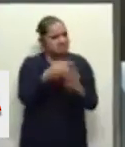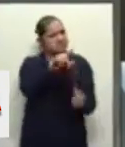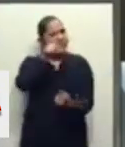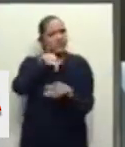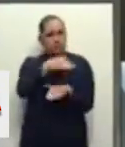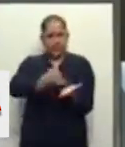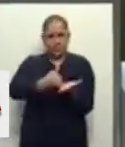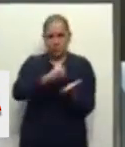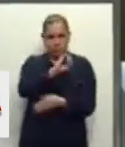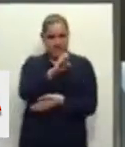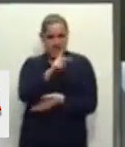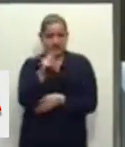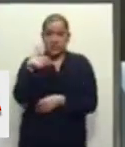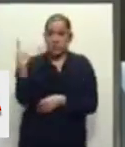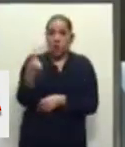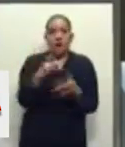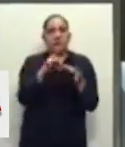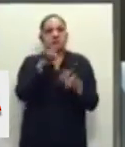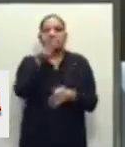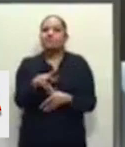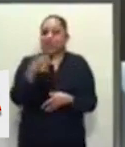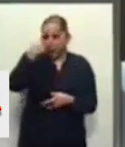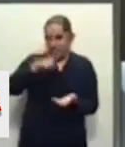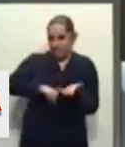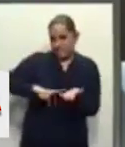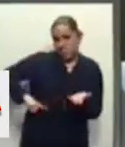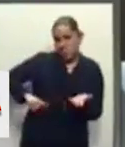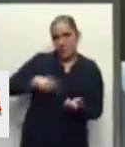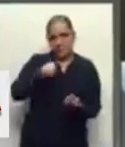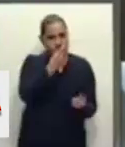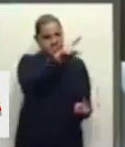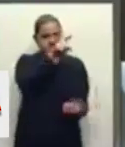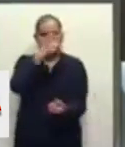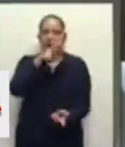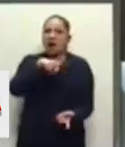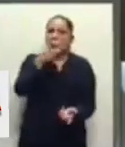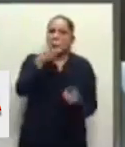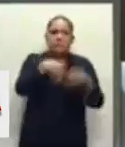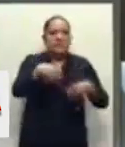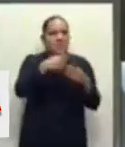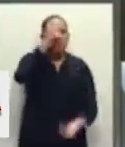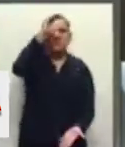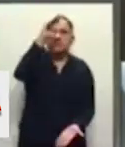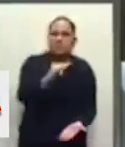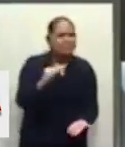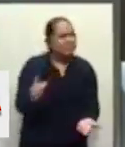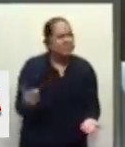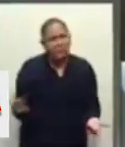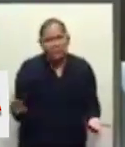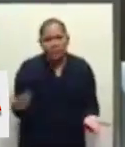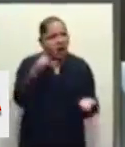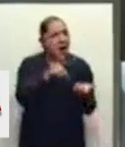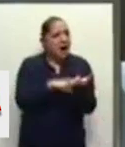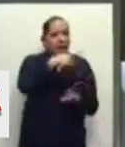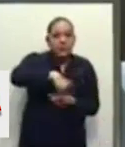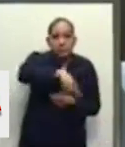mentira que hay una pérdida para las finanzas públicas. No, aquí están cada día exprimiendo más al consumidor.